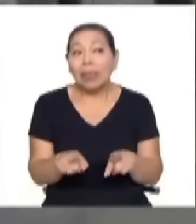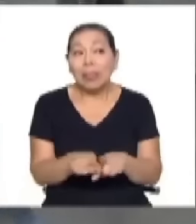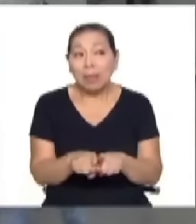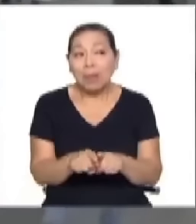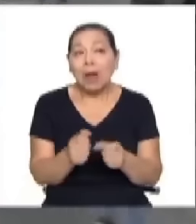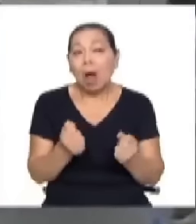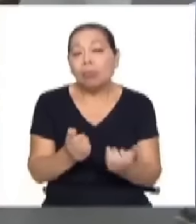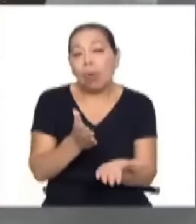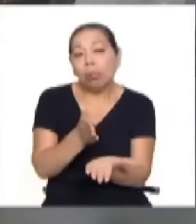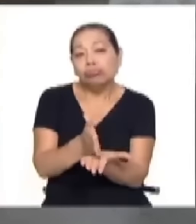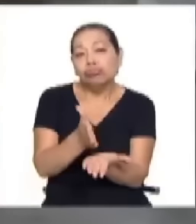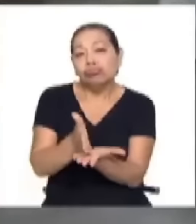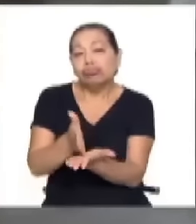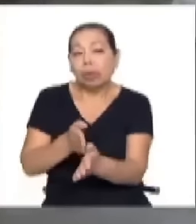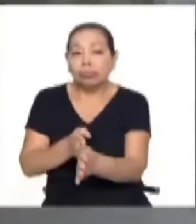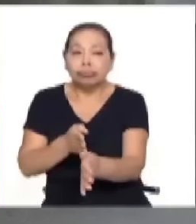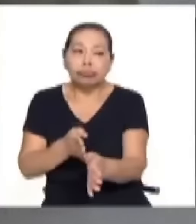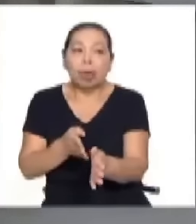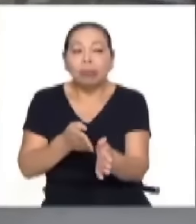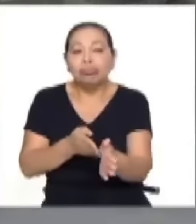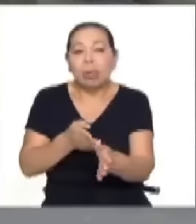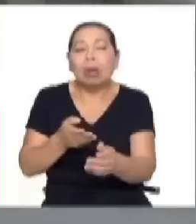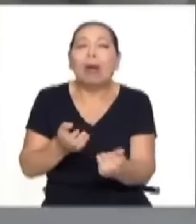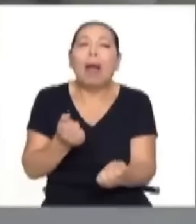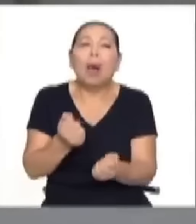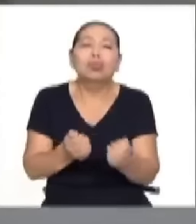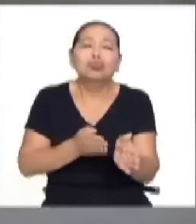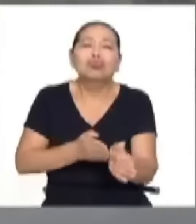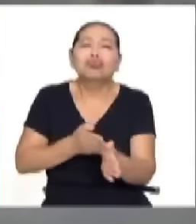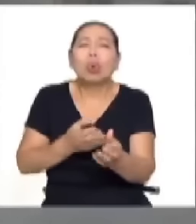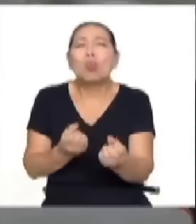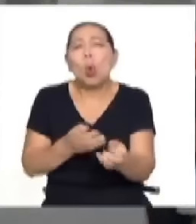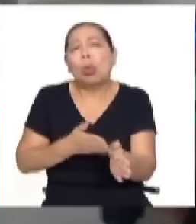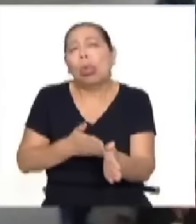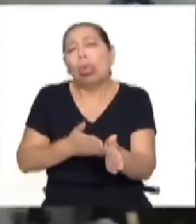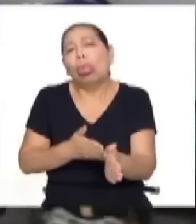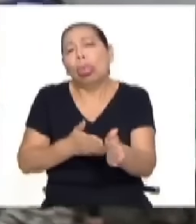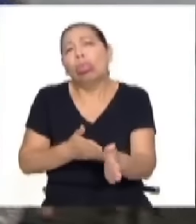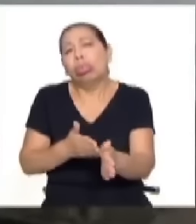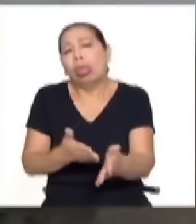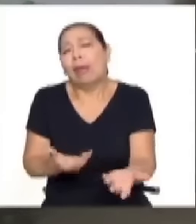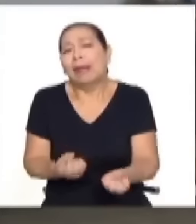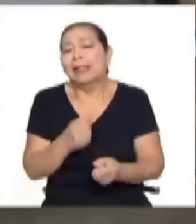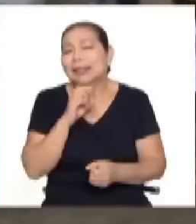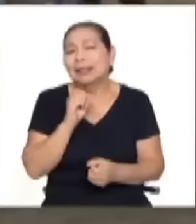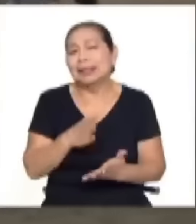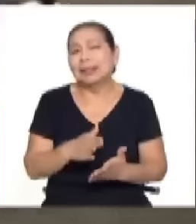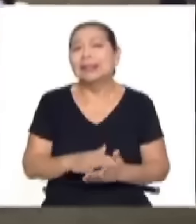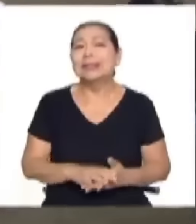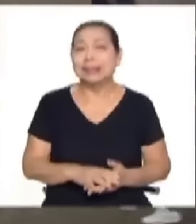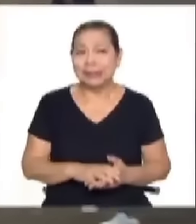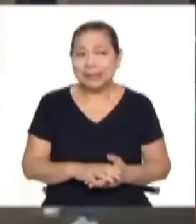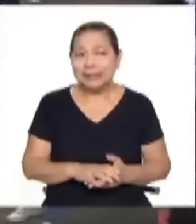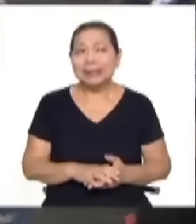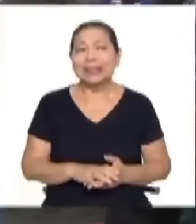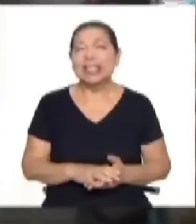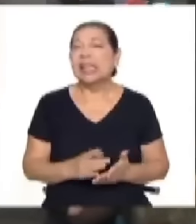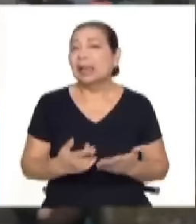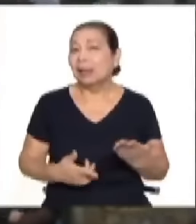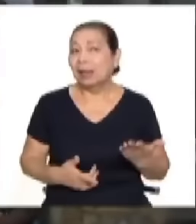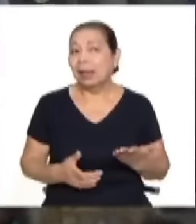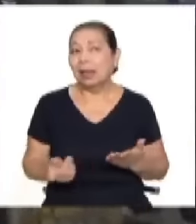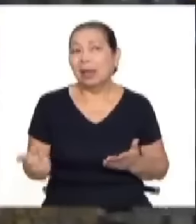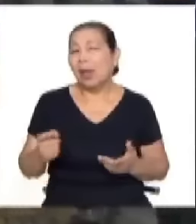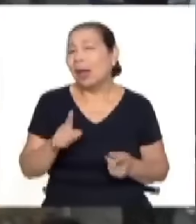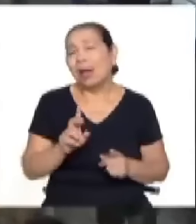de vehículos. Incluso hay una gran congestión vehicular. Algunos, y mencionaron nuestros televidentes, evitar